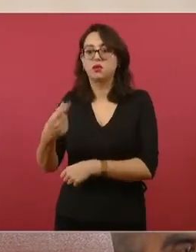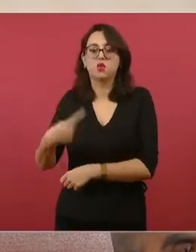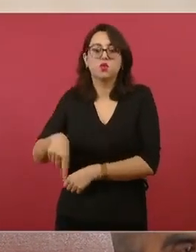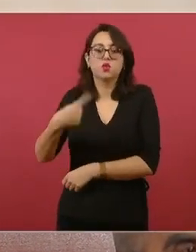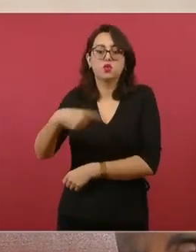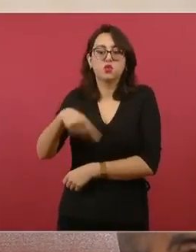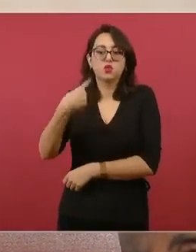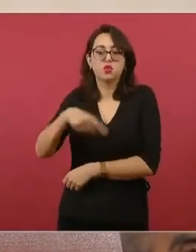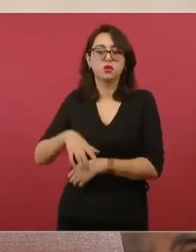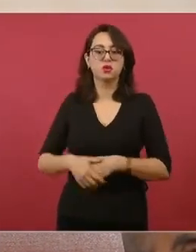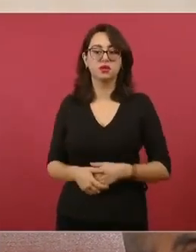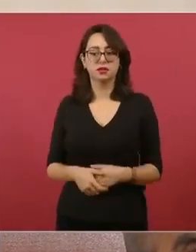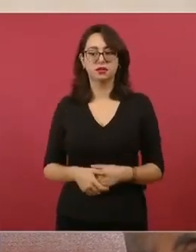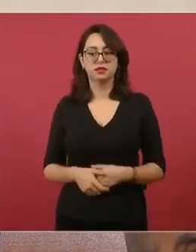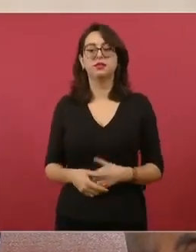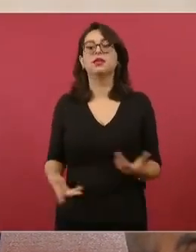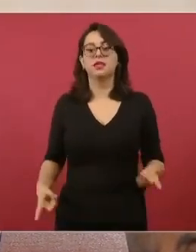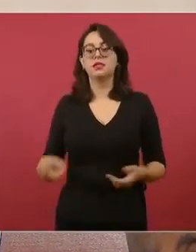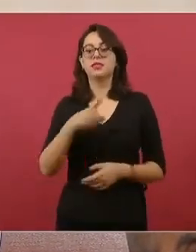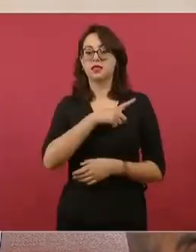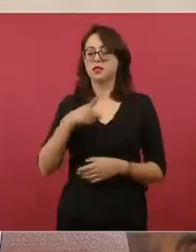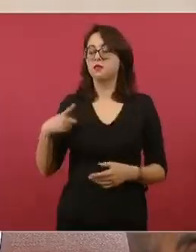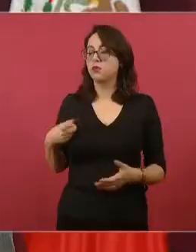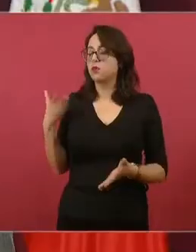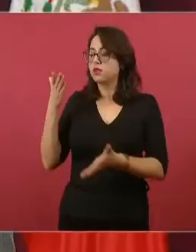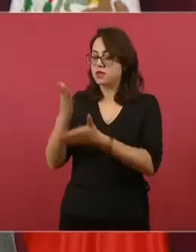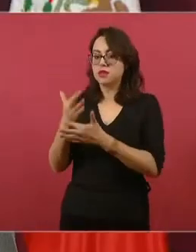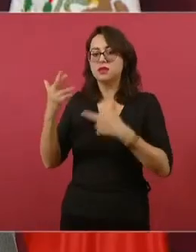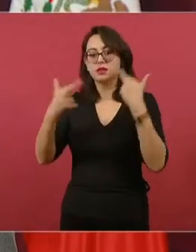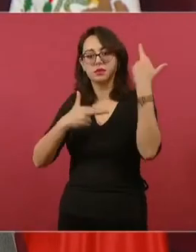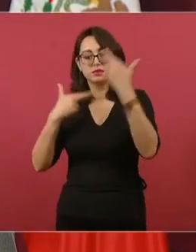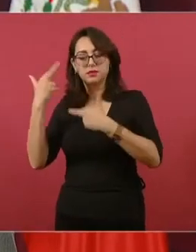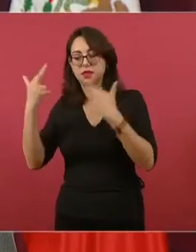Pero todos están trabajando, todas las